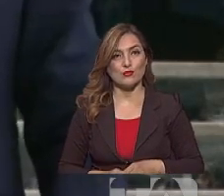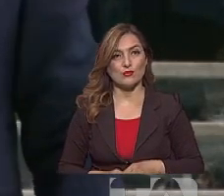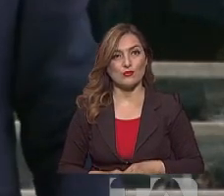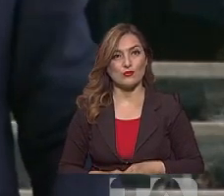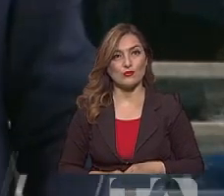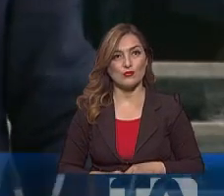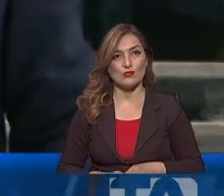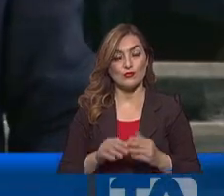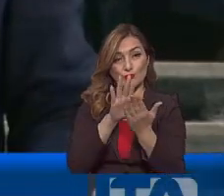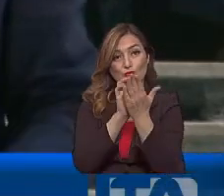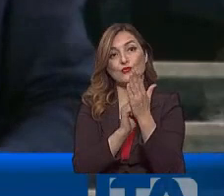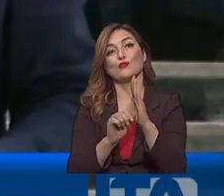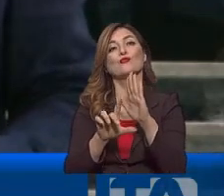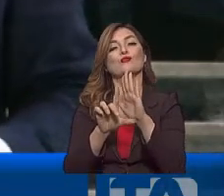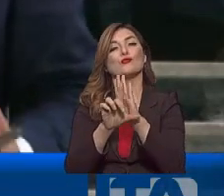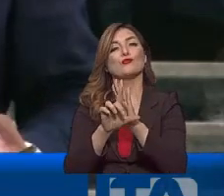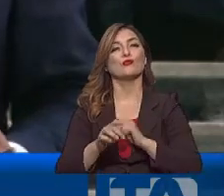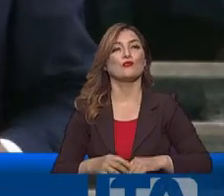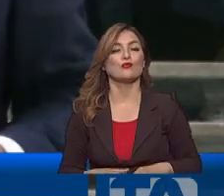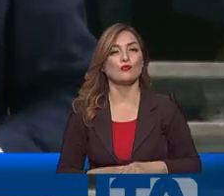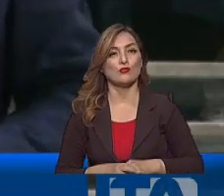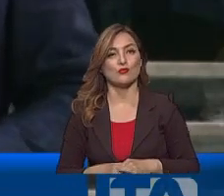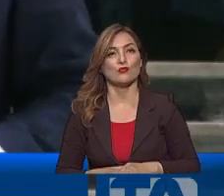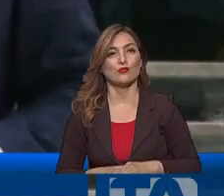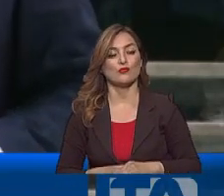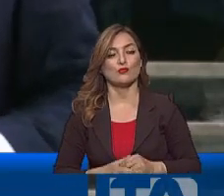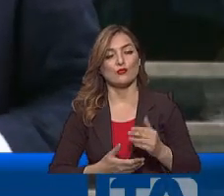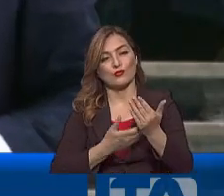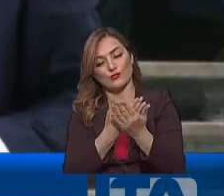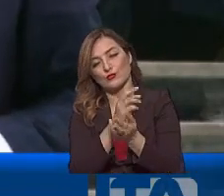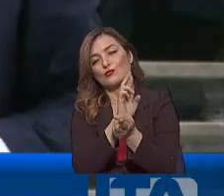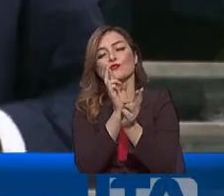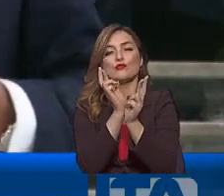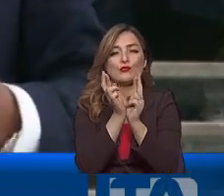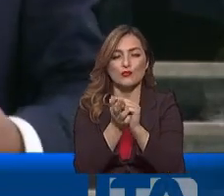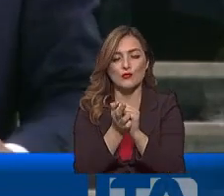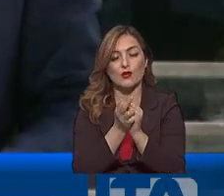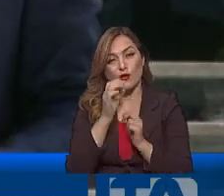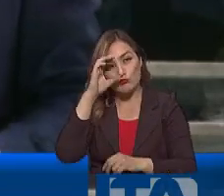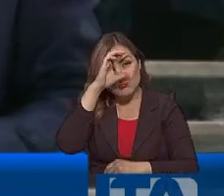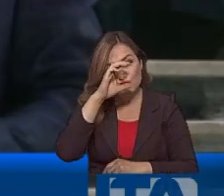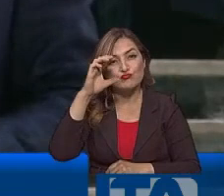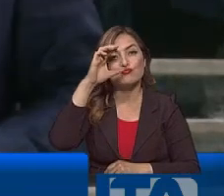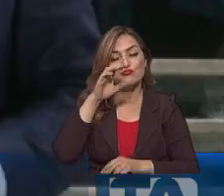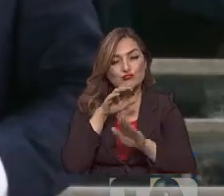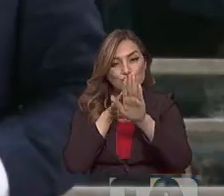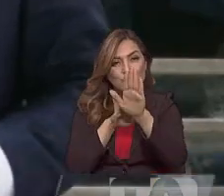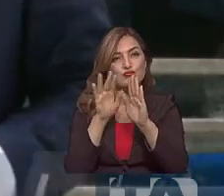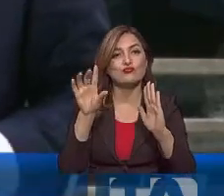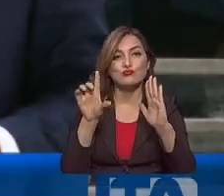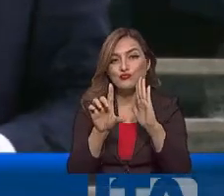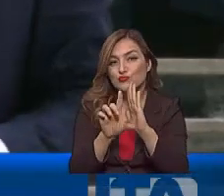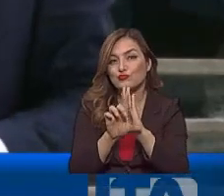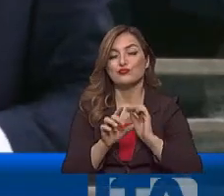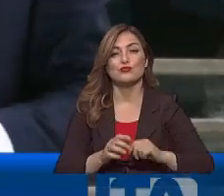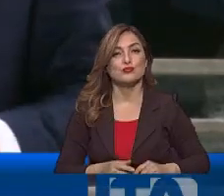Este proyecto de ley trae también entre las propuestas de reforma la búsqueda de patrocinio legal